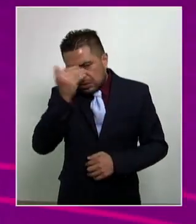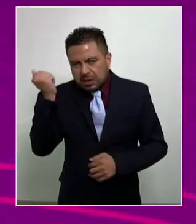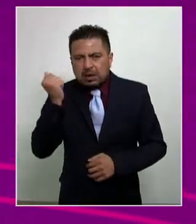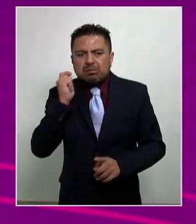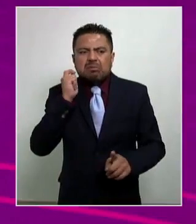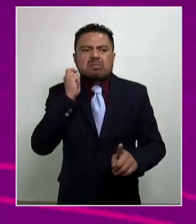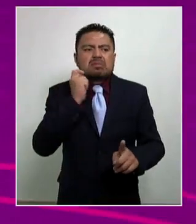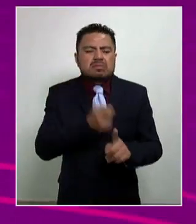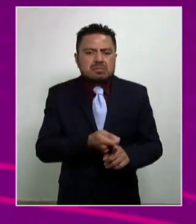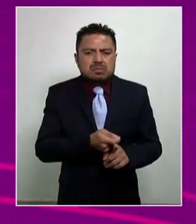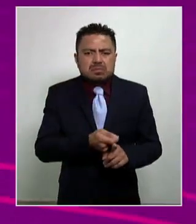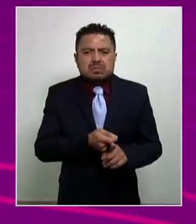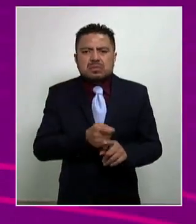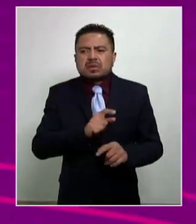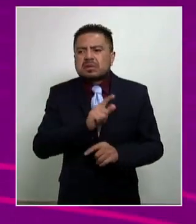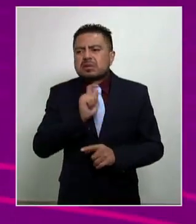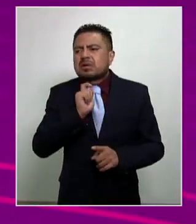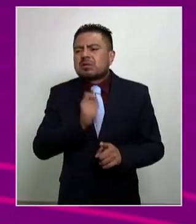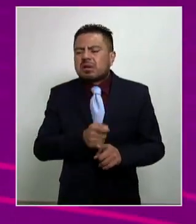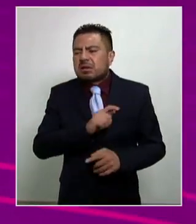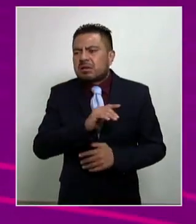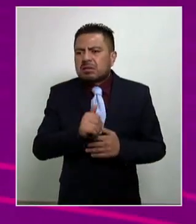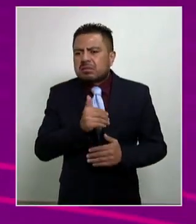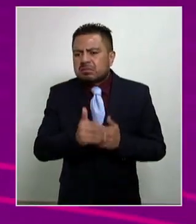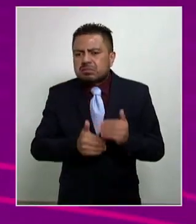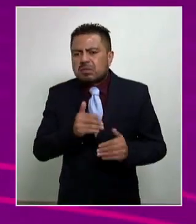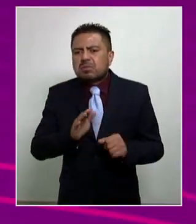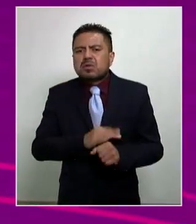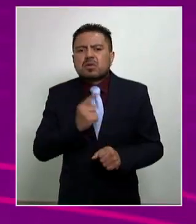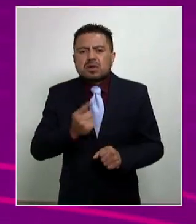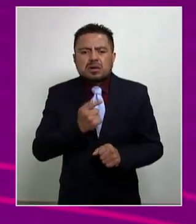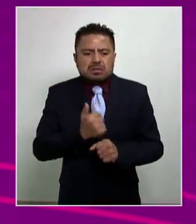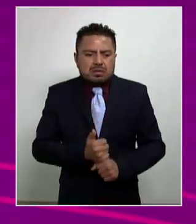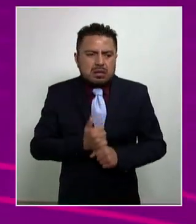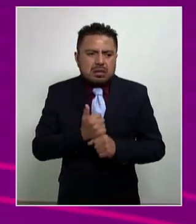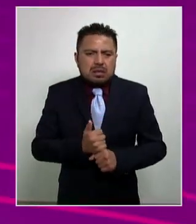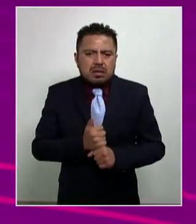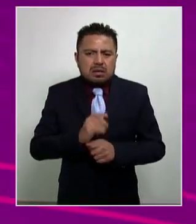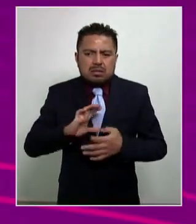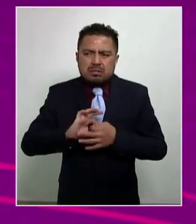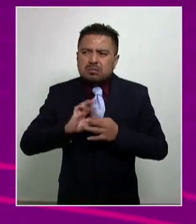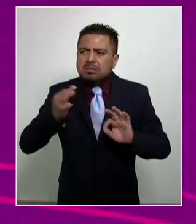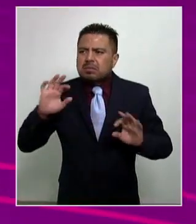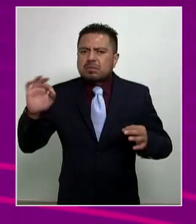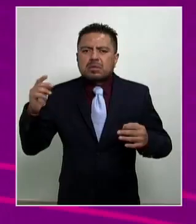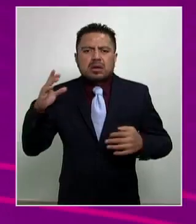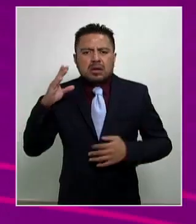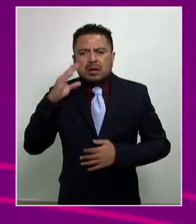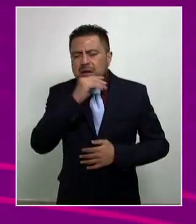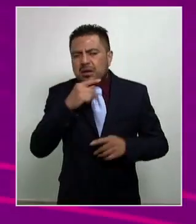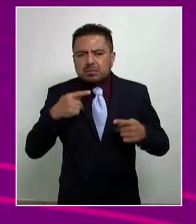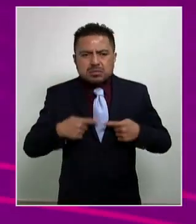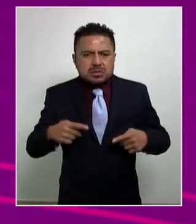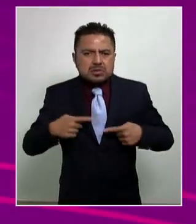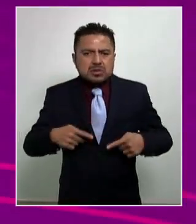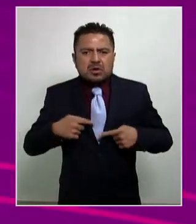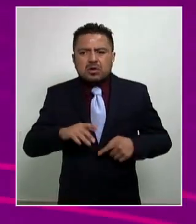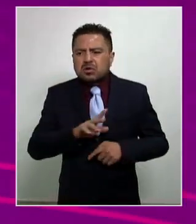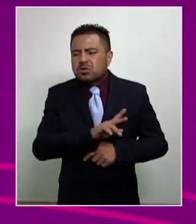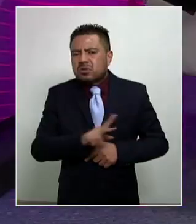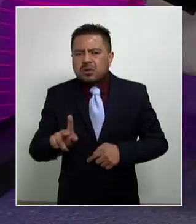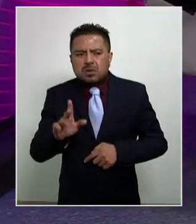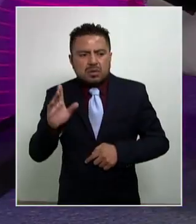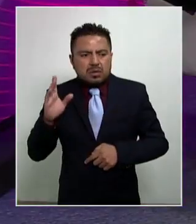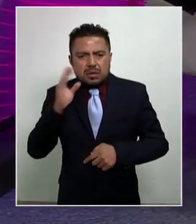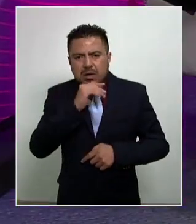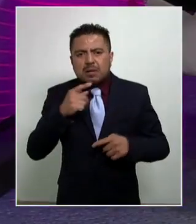se refiere, lo que significó, por qué se esclavizó a las personas. Se considera que se esclavizó a las personas africanas y a